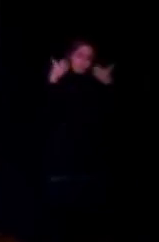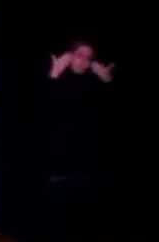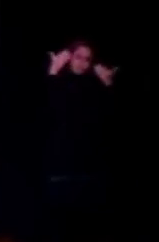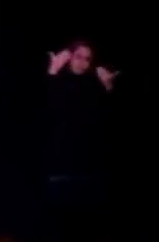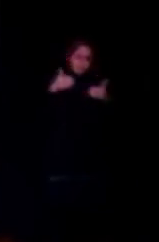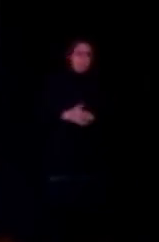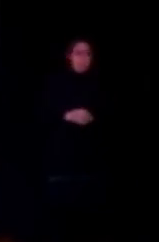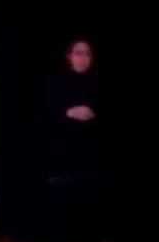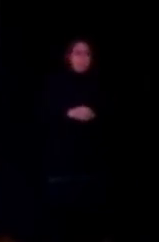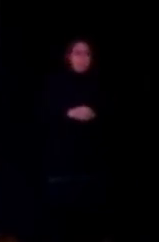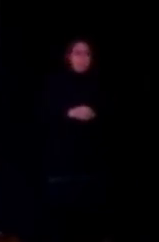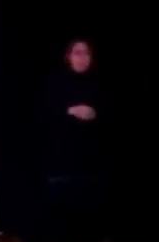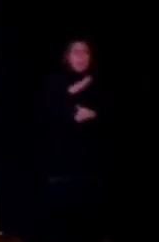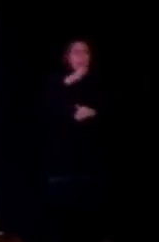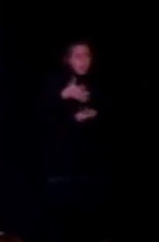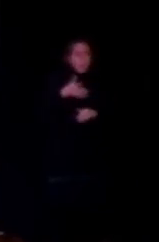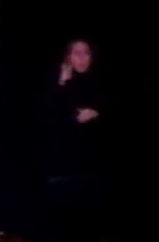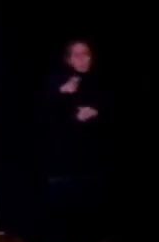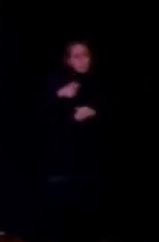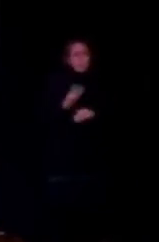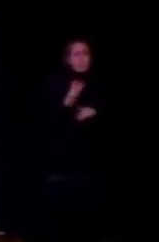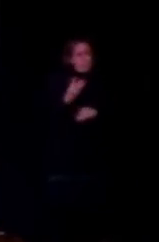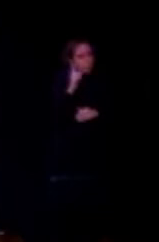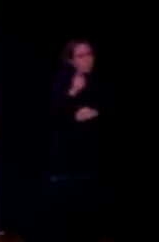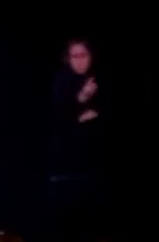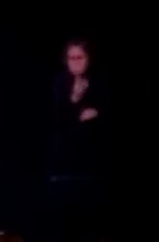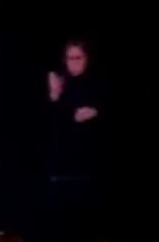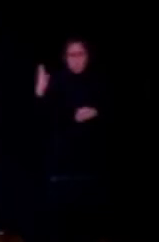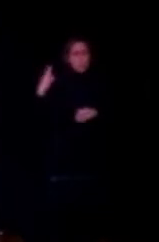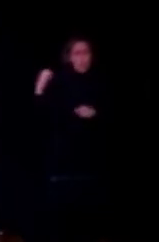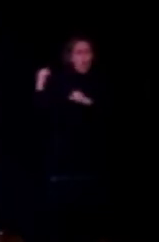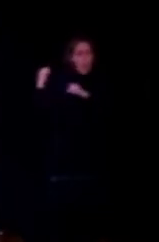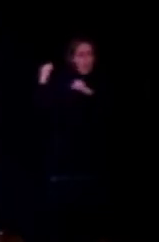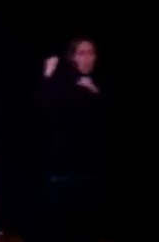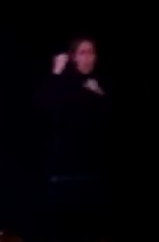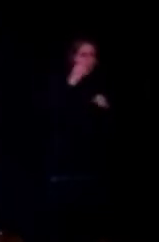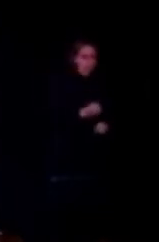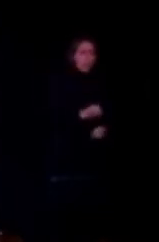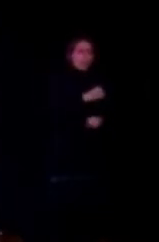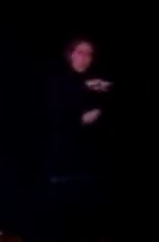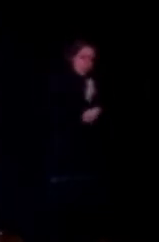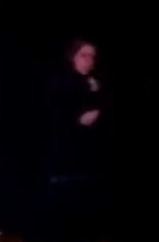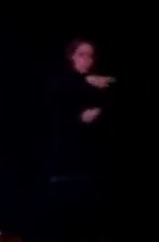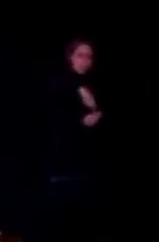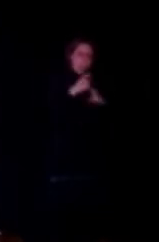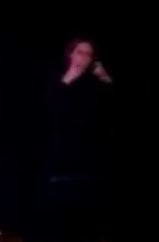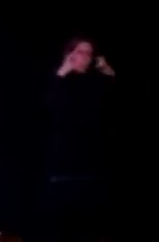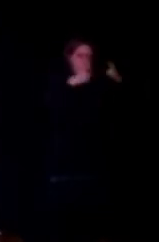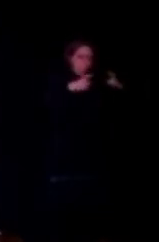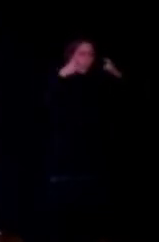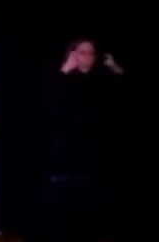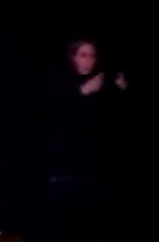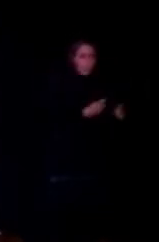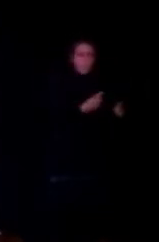personas que durante muchos años han metido muchas horas y mucho compromiso en crear unas escuelas para todos